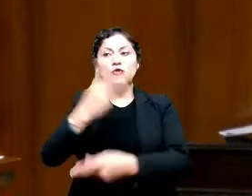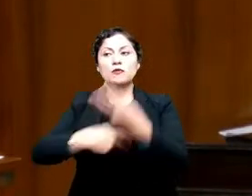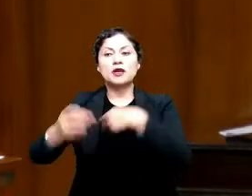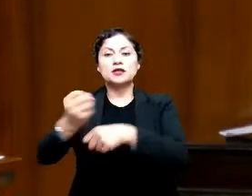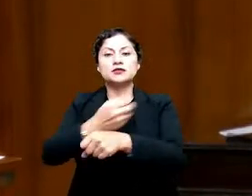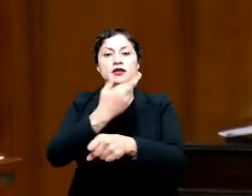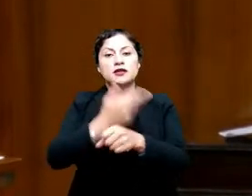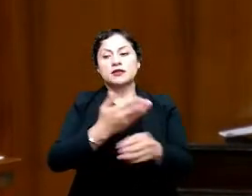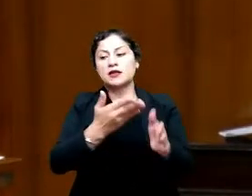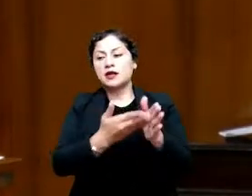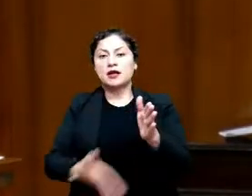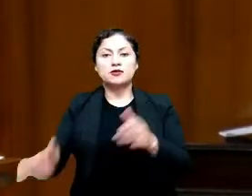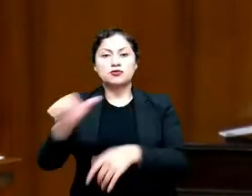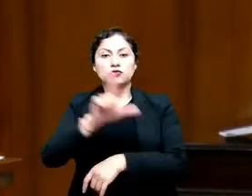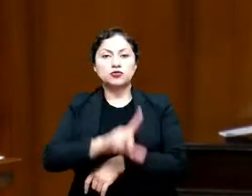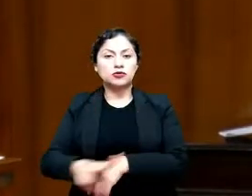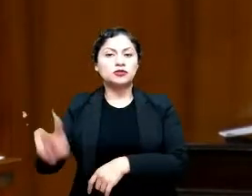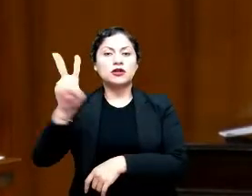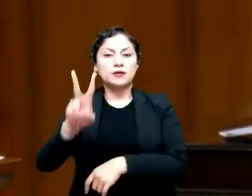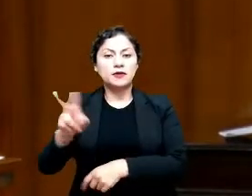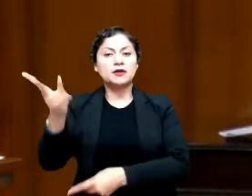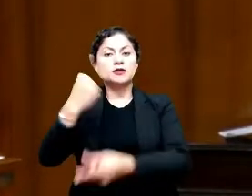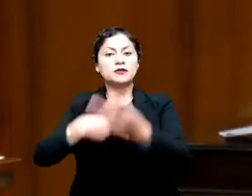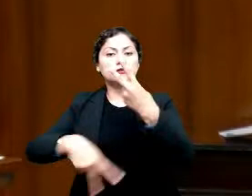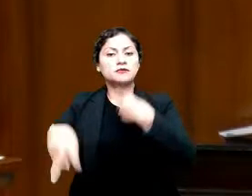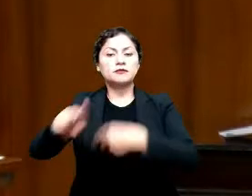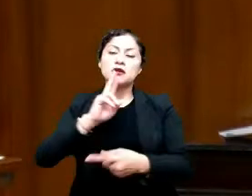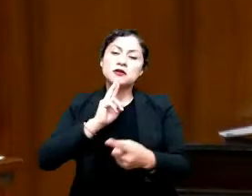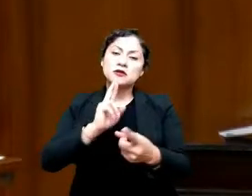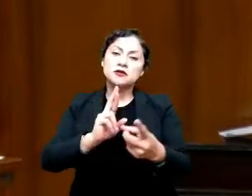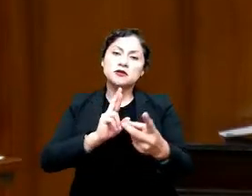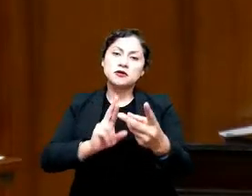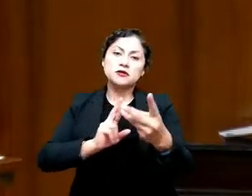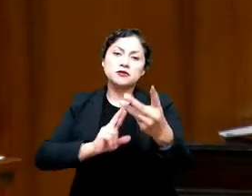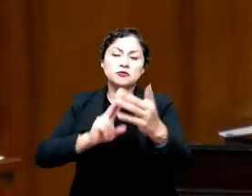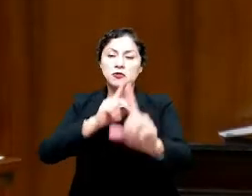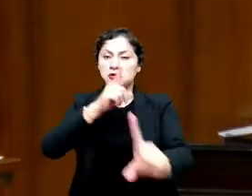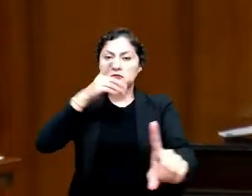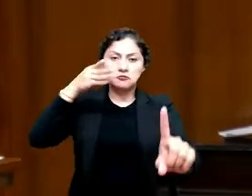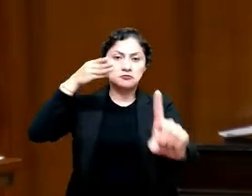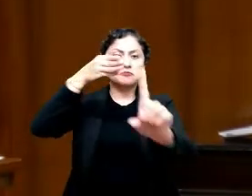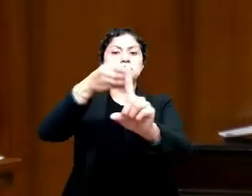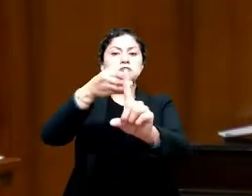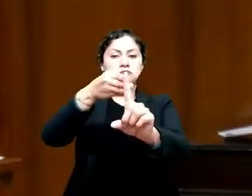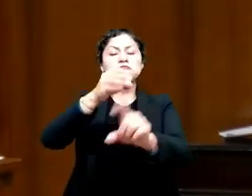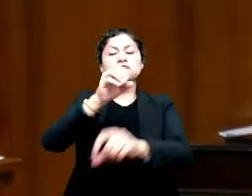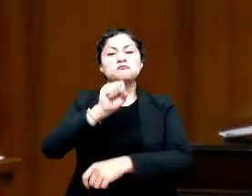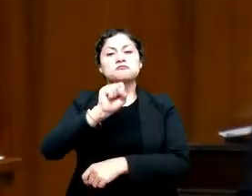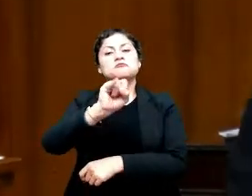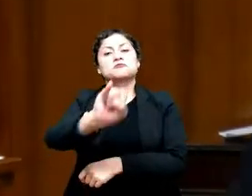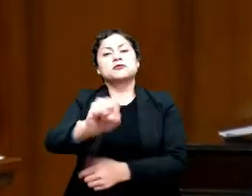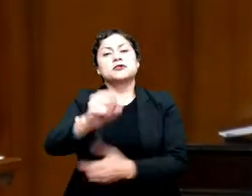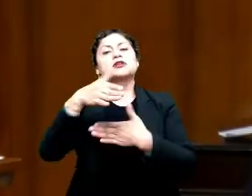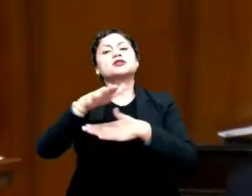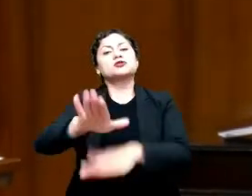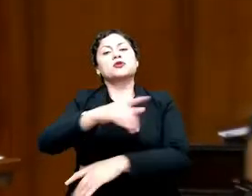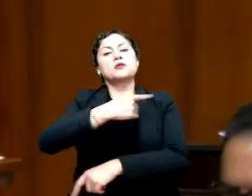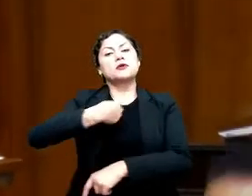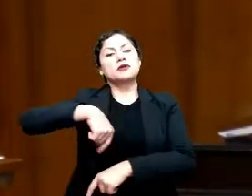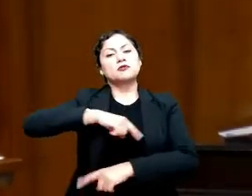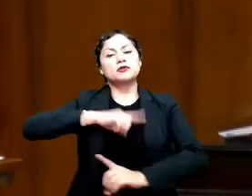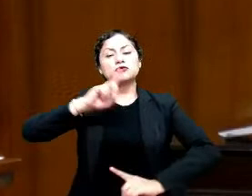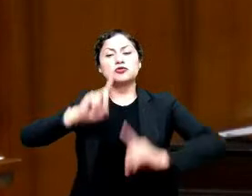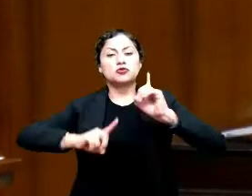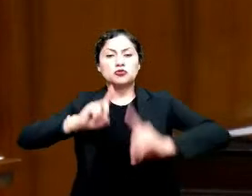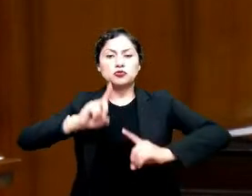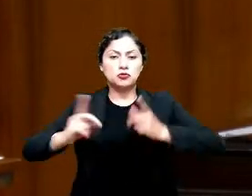semana estarán respondiendo de forma pertinente y objetiva a todos los cuestionamientos,